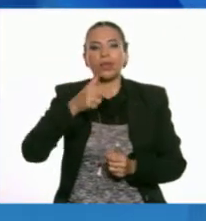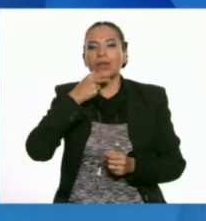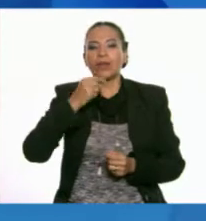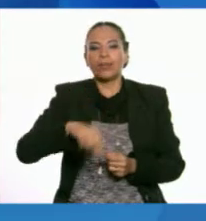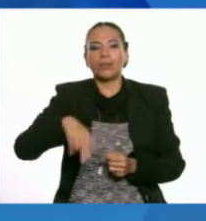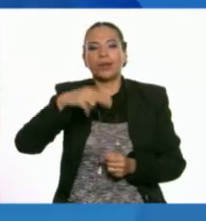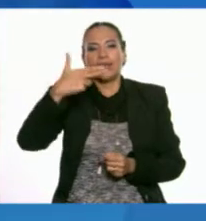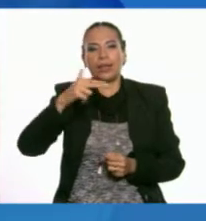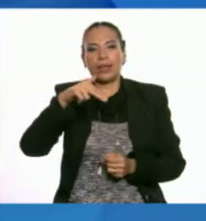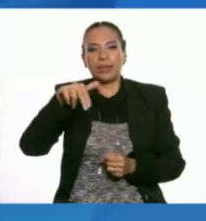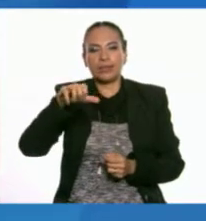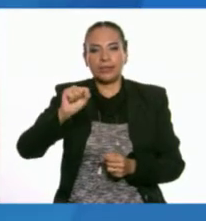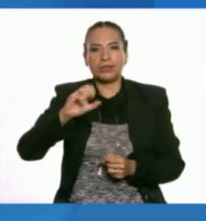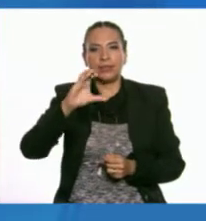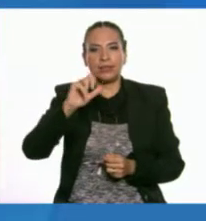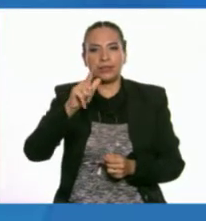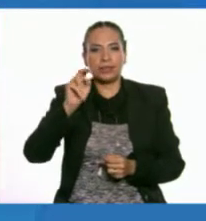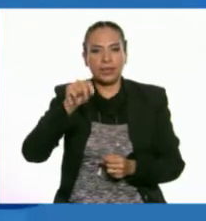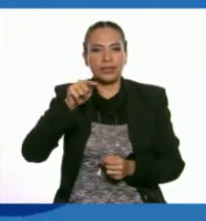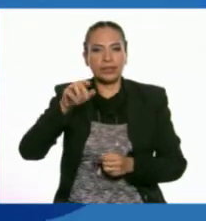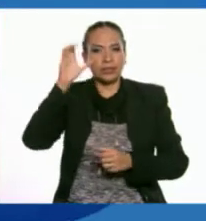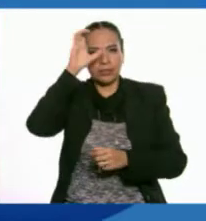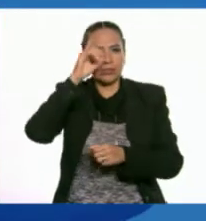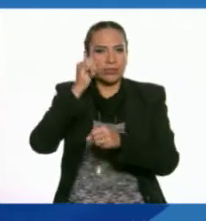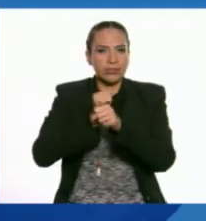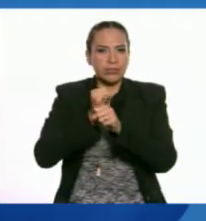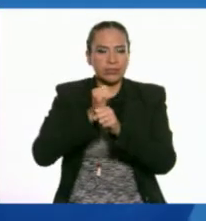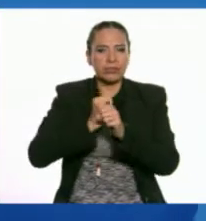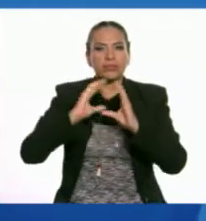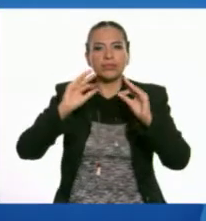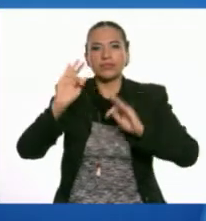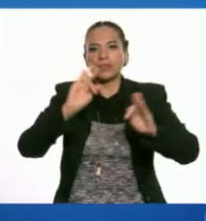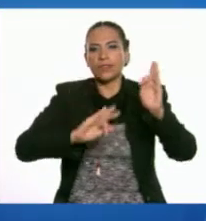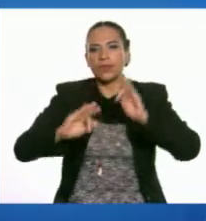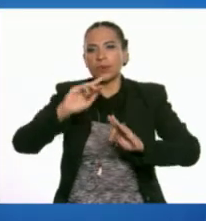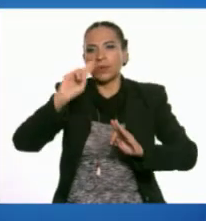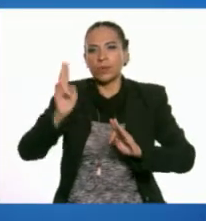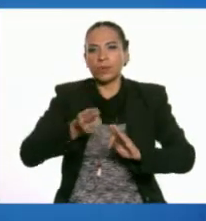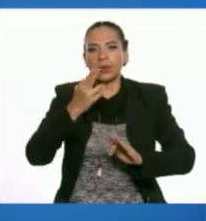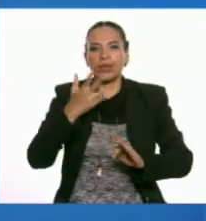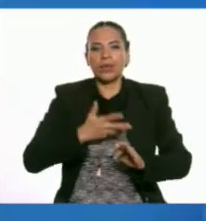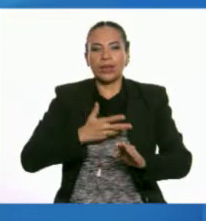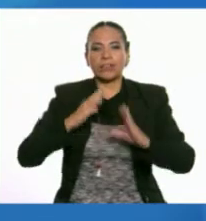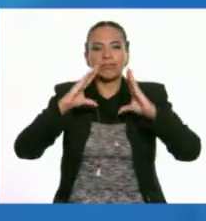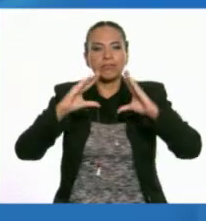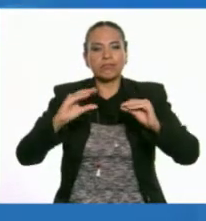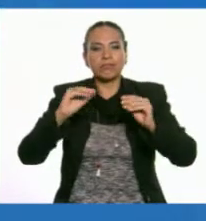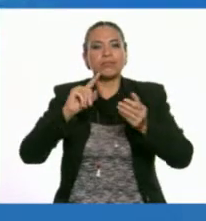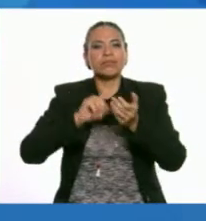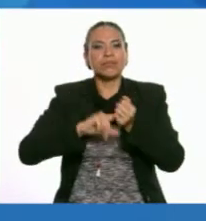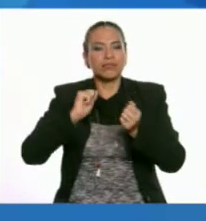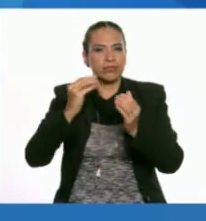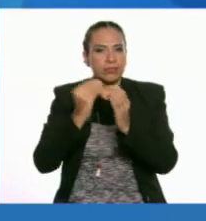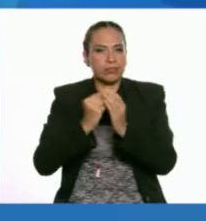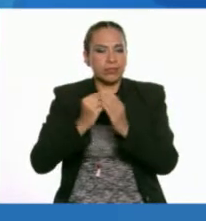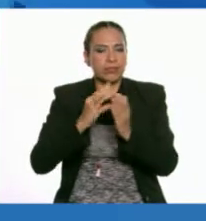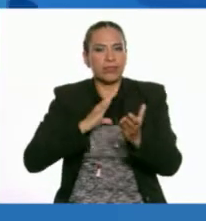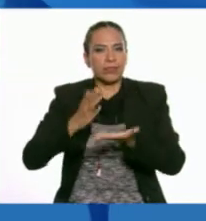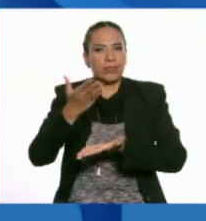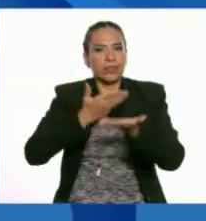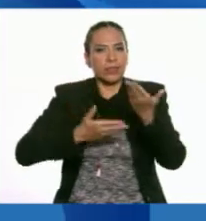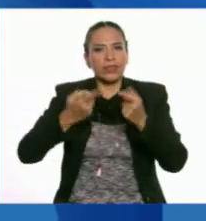Christian Ørsted es un científico que enseña física en la universidad y se encuentra impartiendo una clase en la que comparte